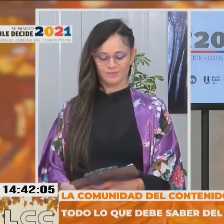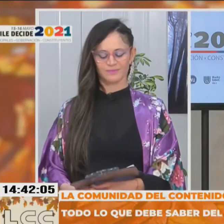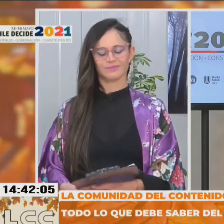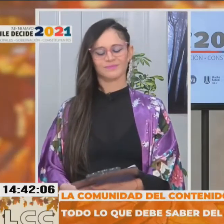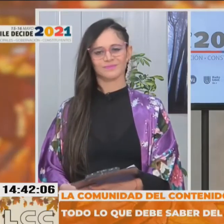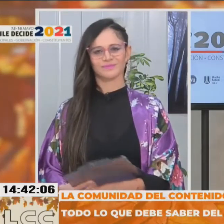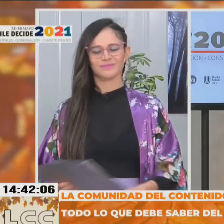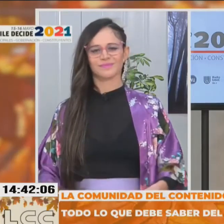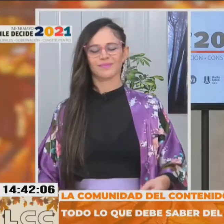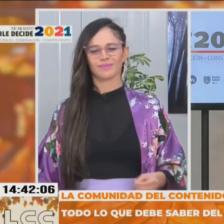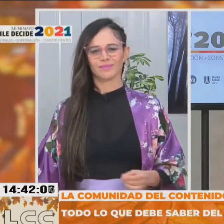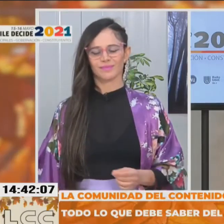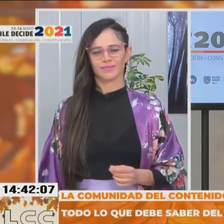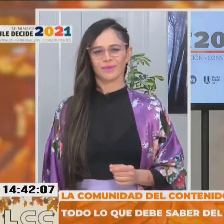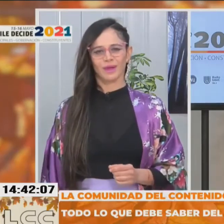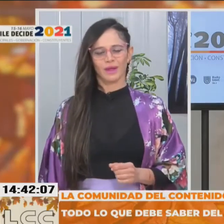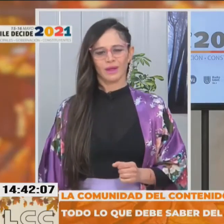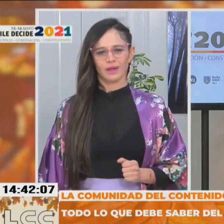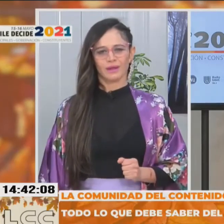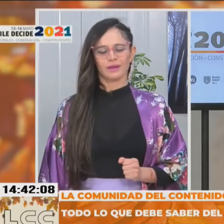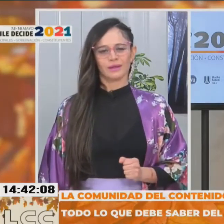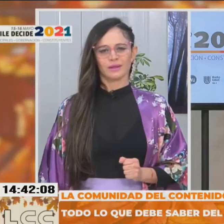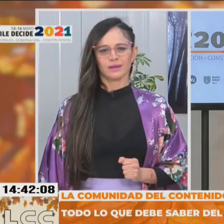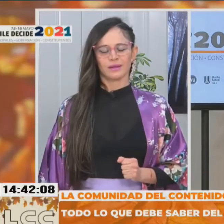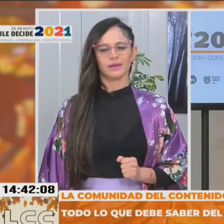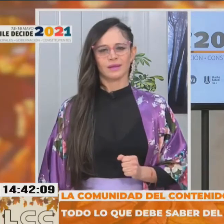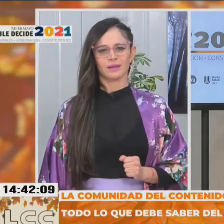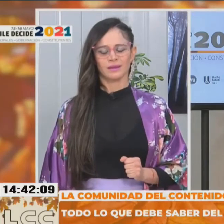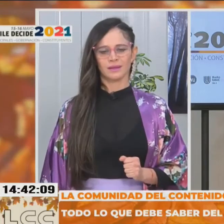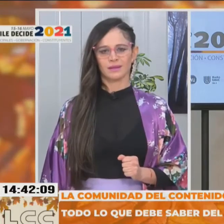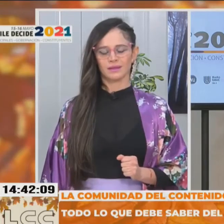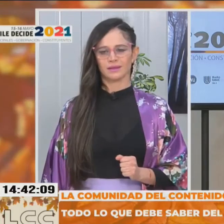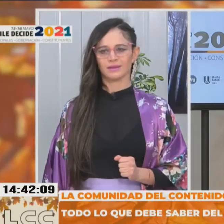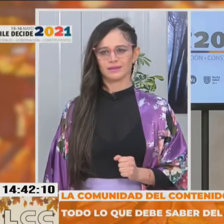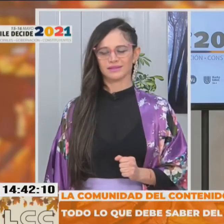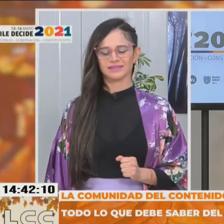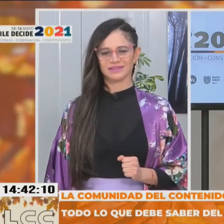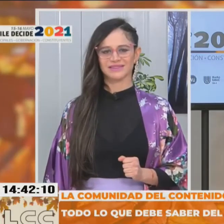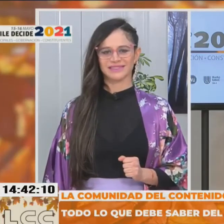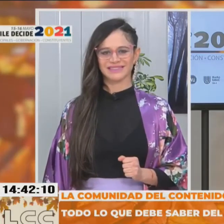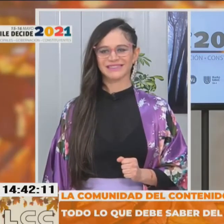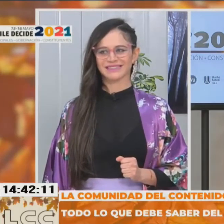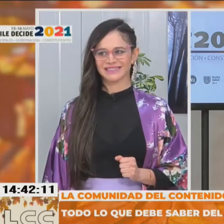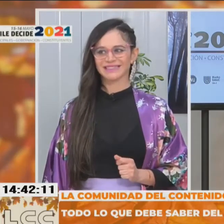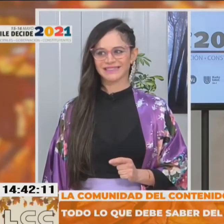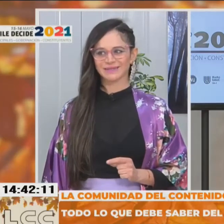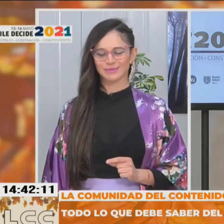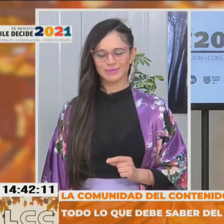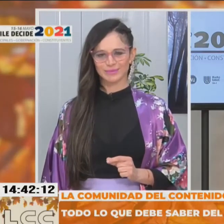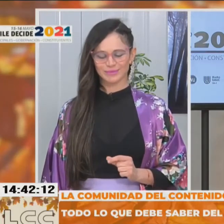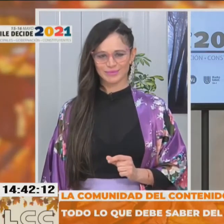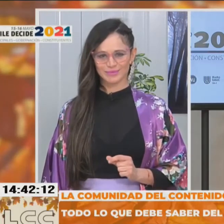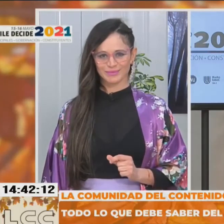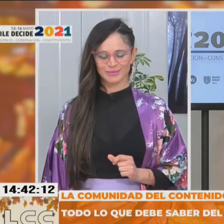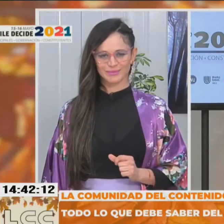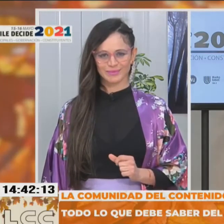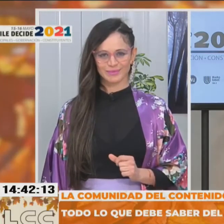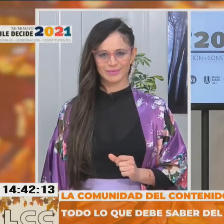claro, mencionamos hoy día término a esto porque mañana es un día muy especial y vamos a tener también